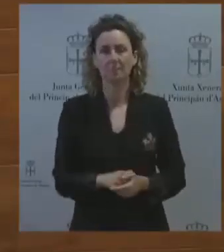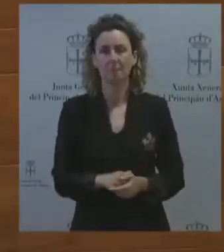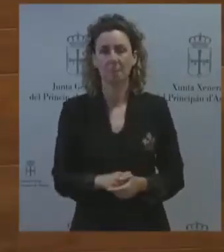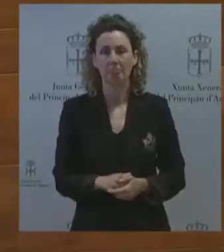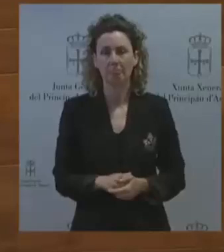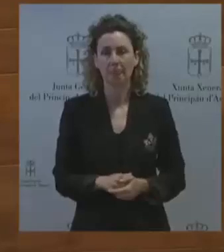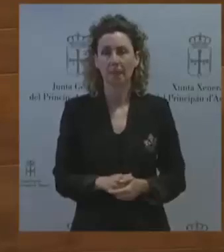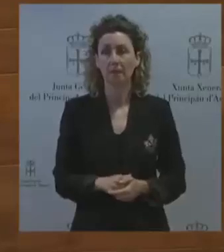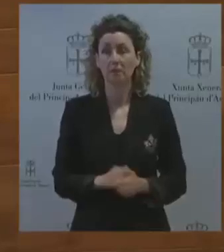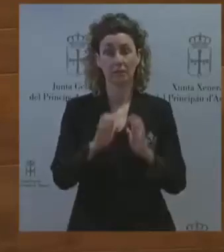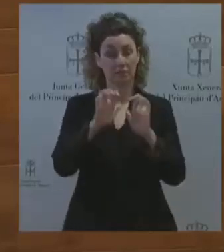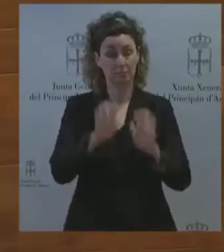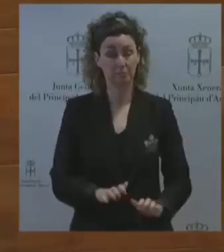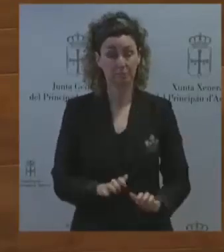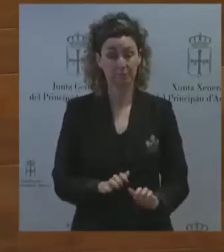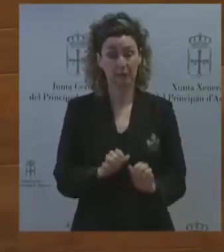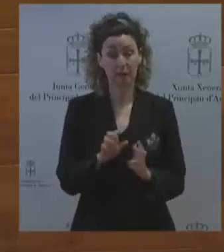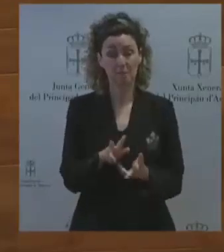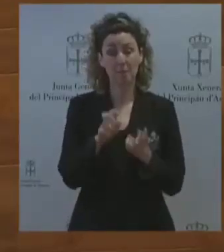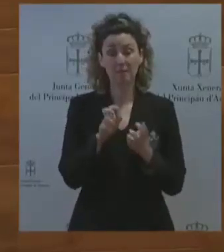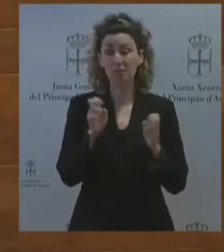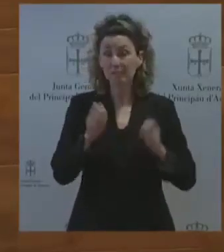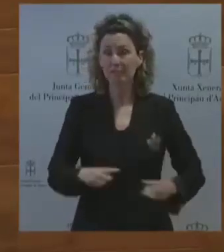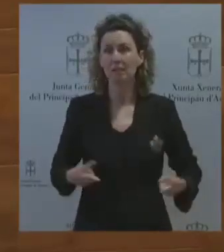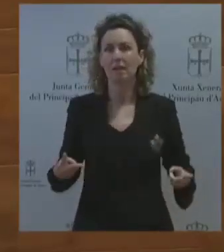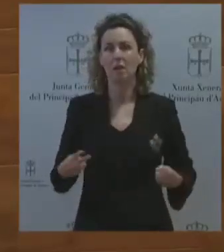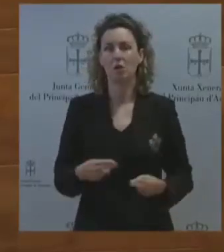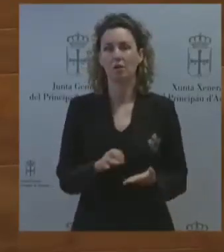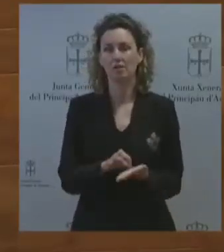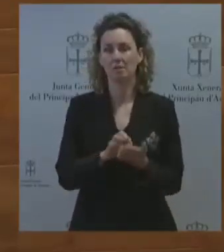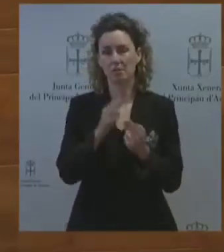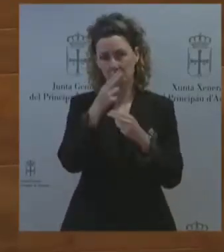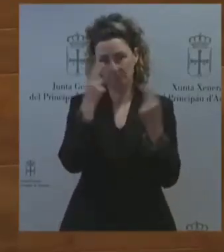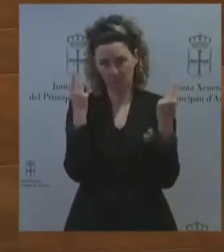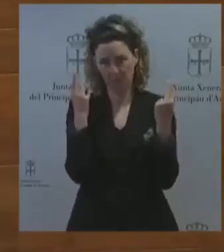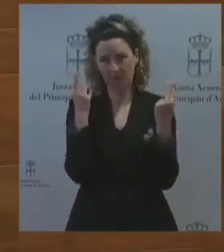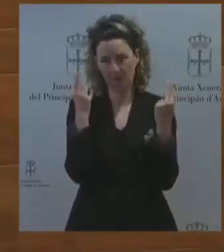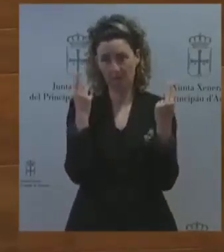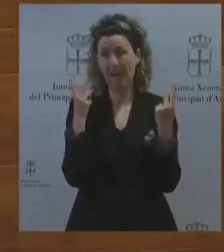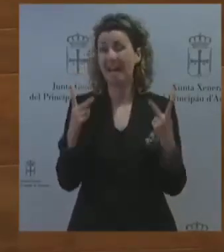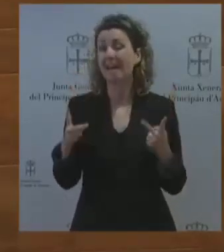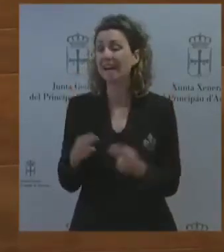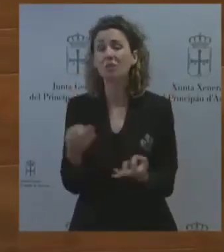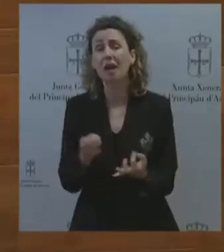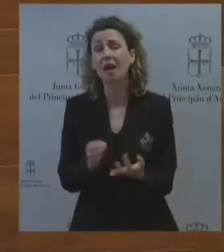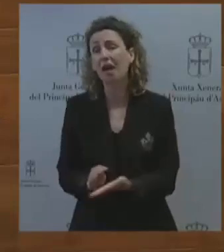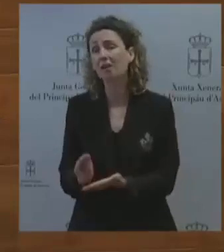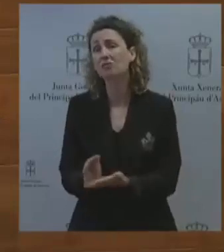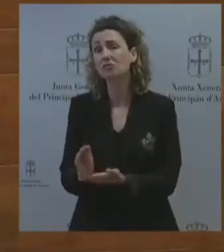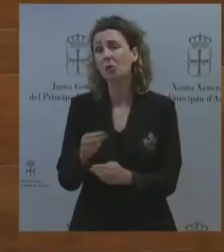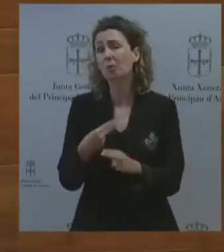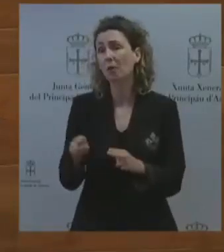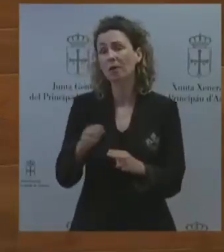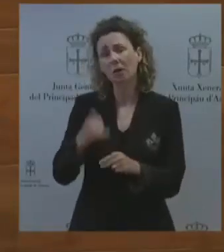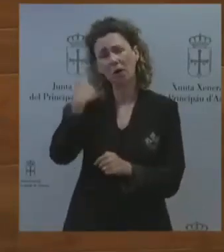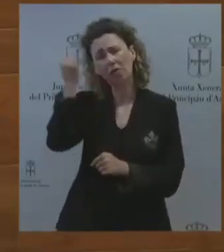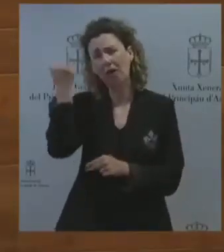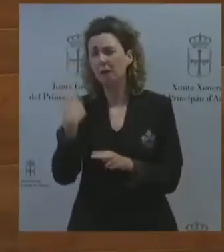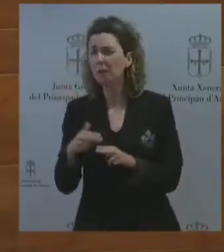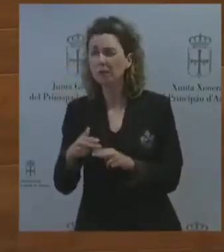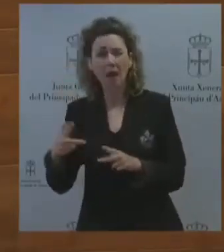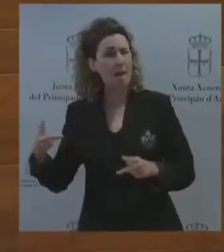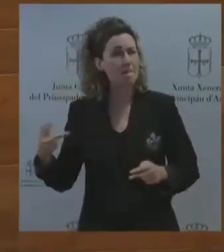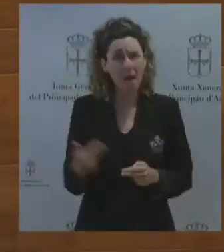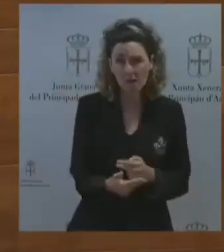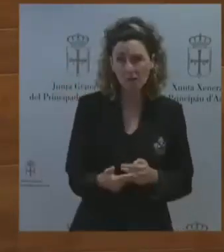los servicios públicos. Donde hay que recortar es en el gasto político, el gasto ideológico, el gasto improductivo. Y fíjese